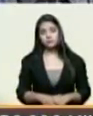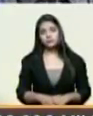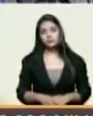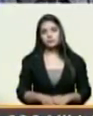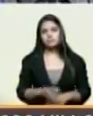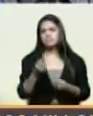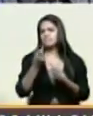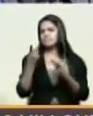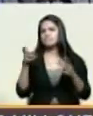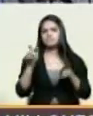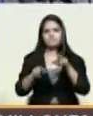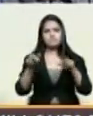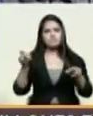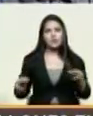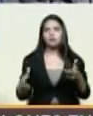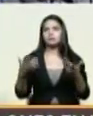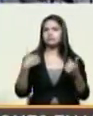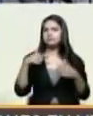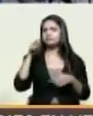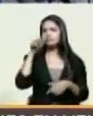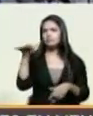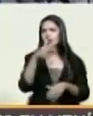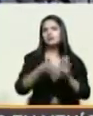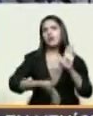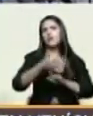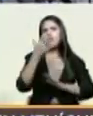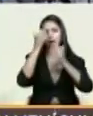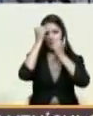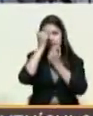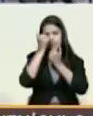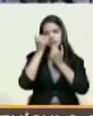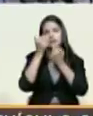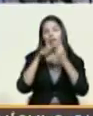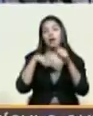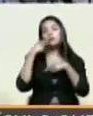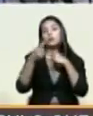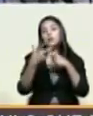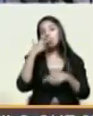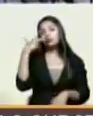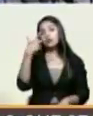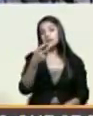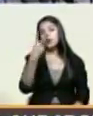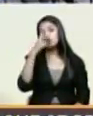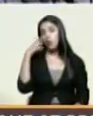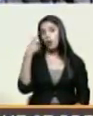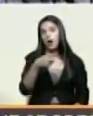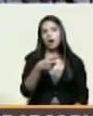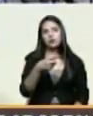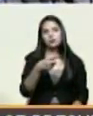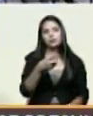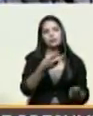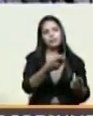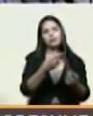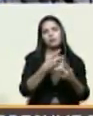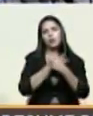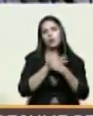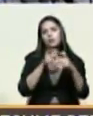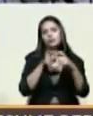¿Y cuánta gente de mi pueblo no se fue a la guerrilla? Y a los 3 años, a los 2 años, lo llevaban para enterrarlo.